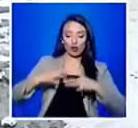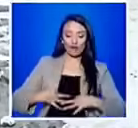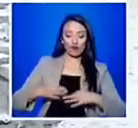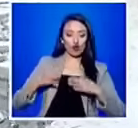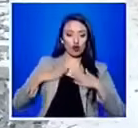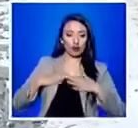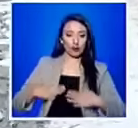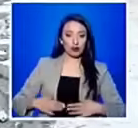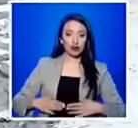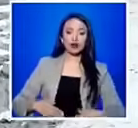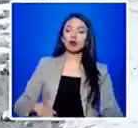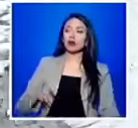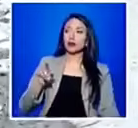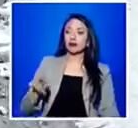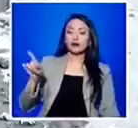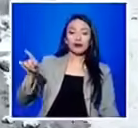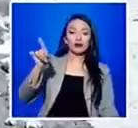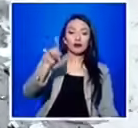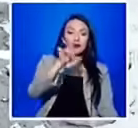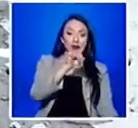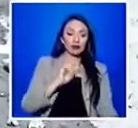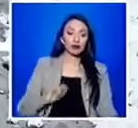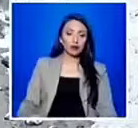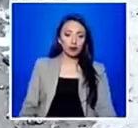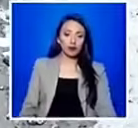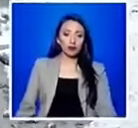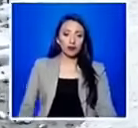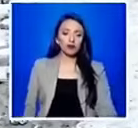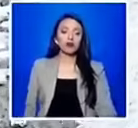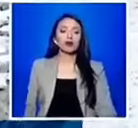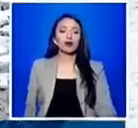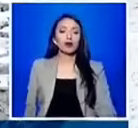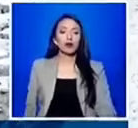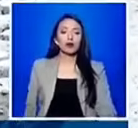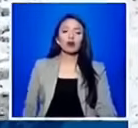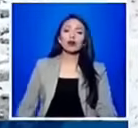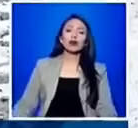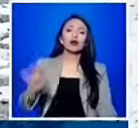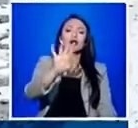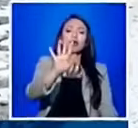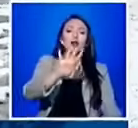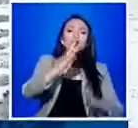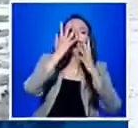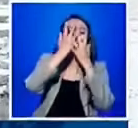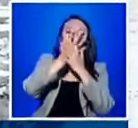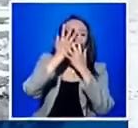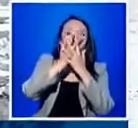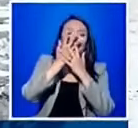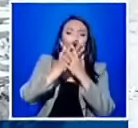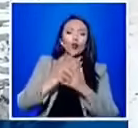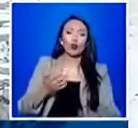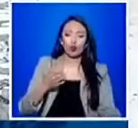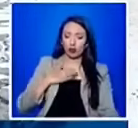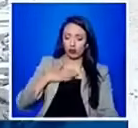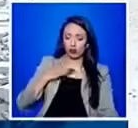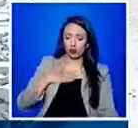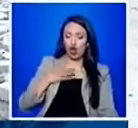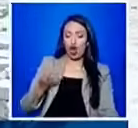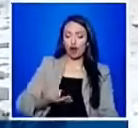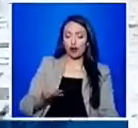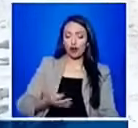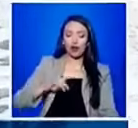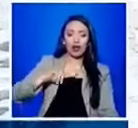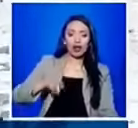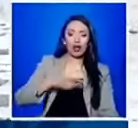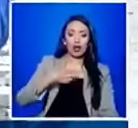luciéndola en los diferentes barrios y nos identifican así. Por favor, no se confunda, no acepte imitaciones. Somos Ecuavisa,